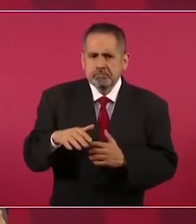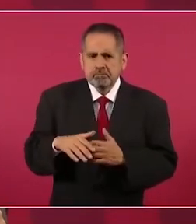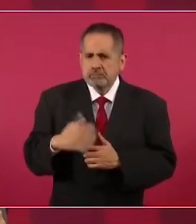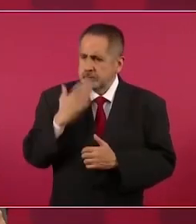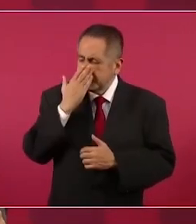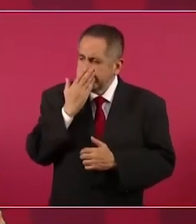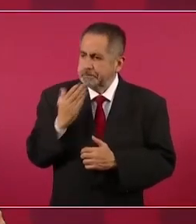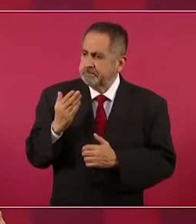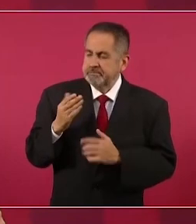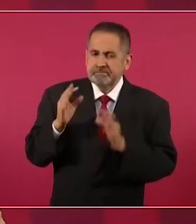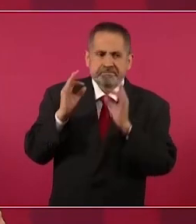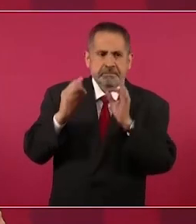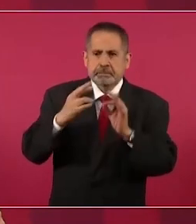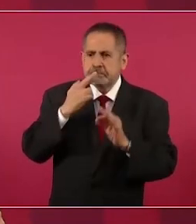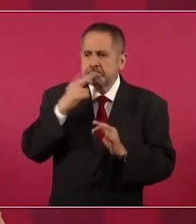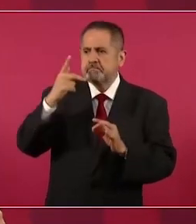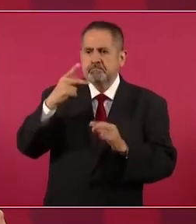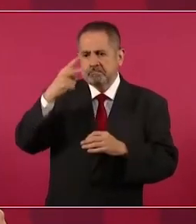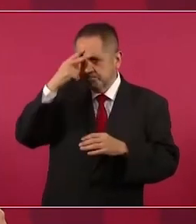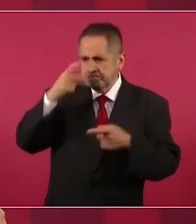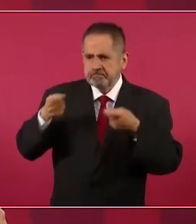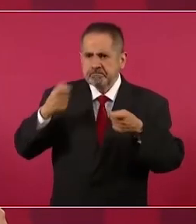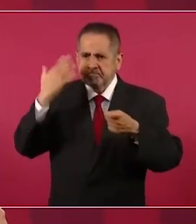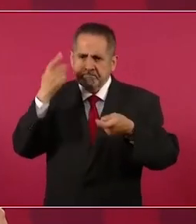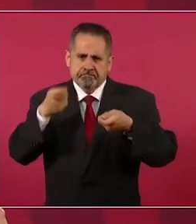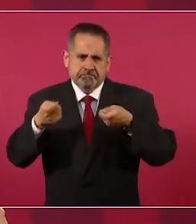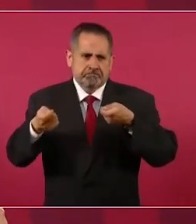era de los países que mejor había manejado